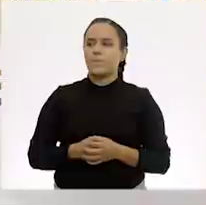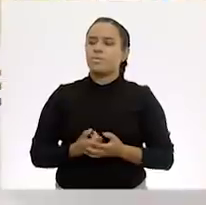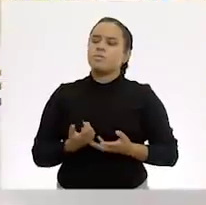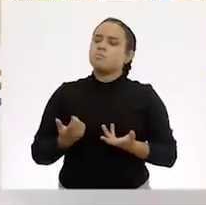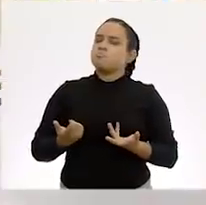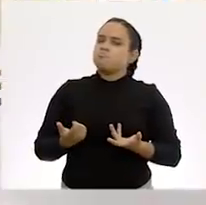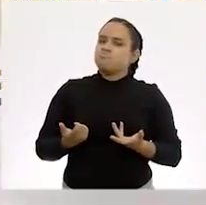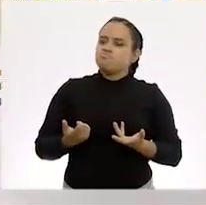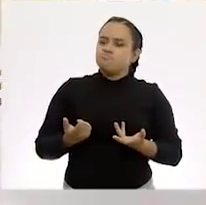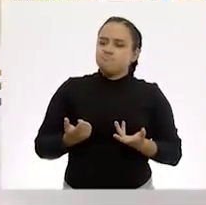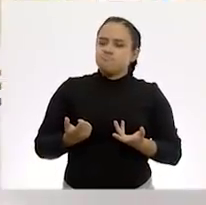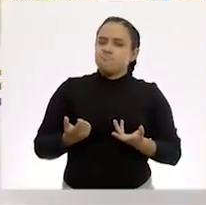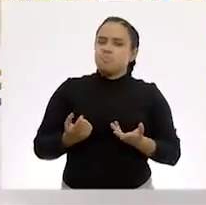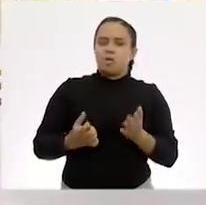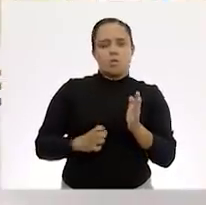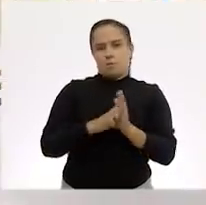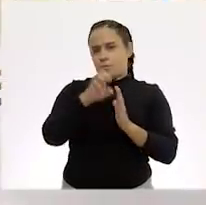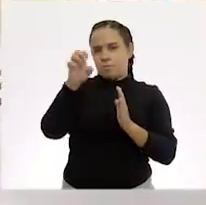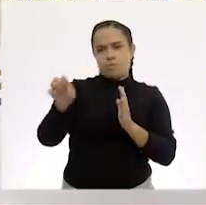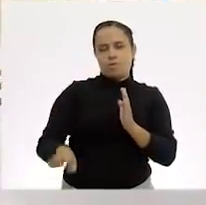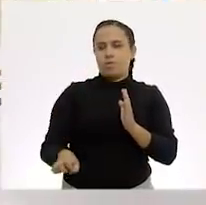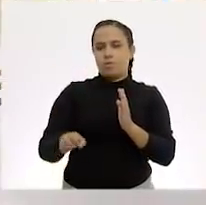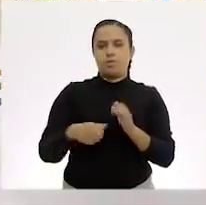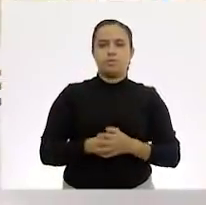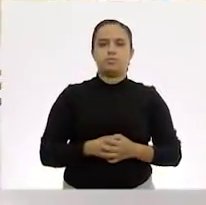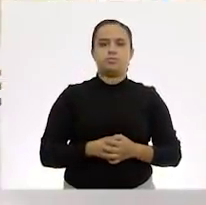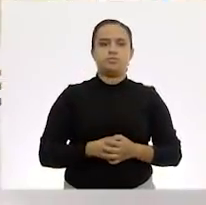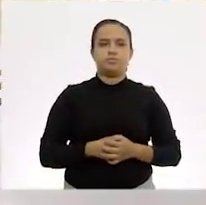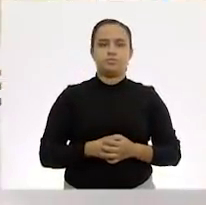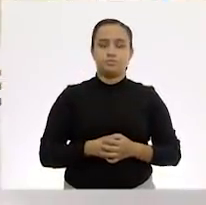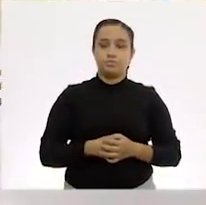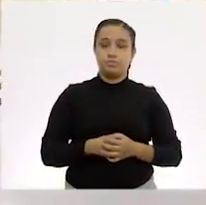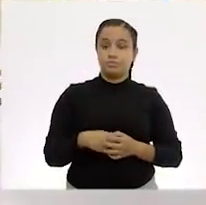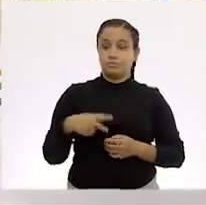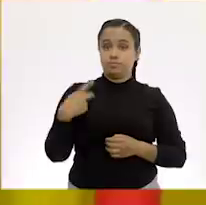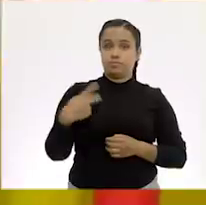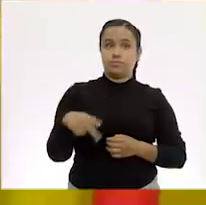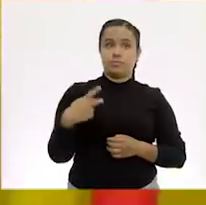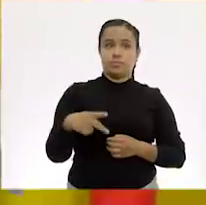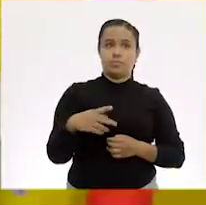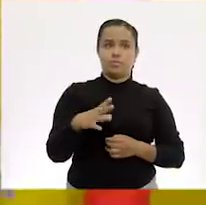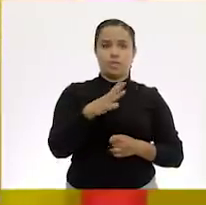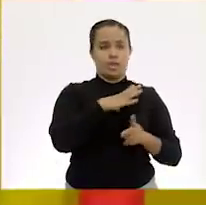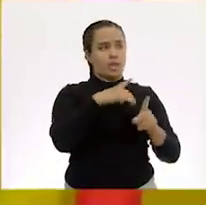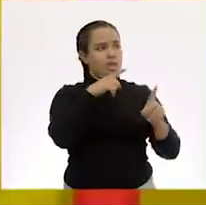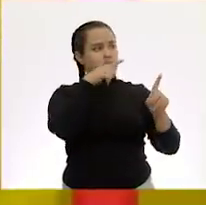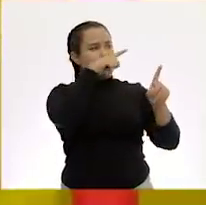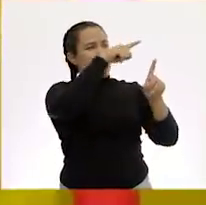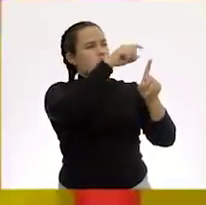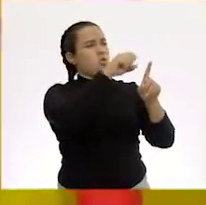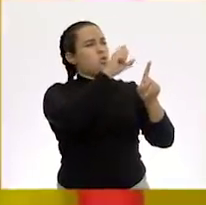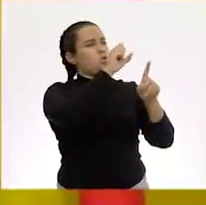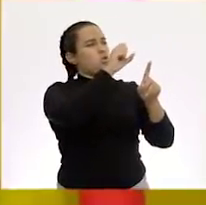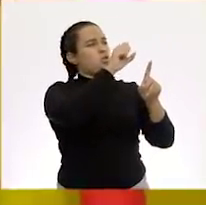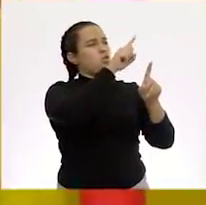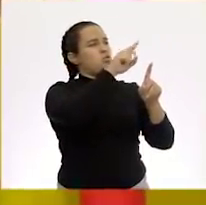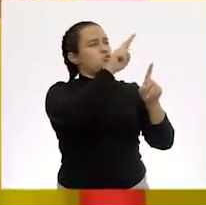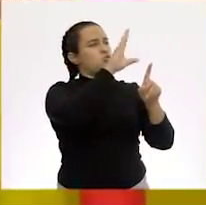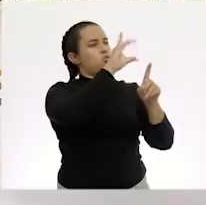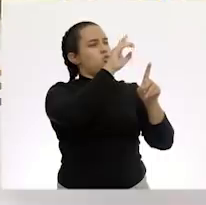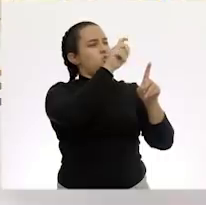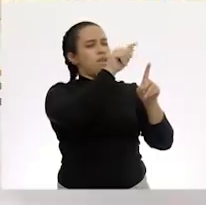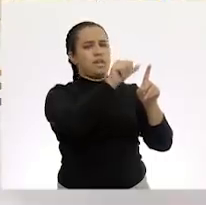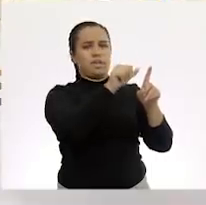Pues- ¿Qué pasa, por ejemplo, con las suculentas? Tenemos una suculenta hasta arriba. las de acá.